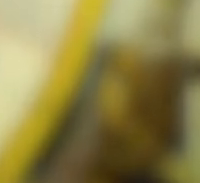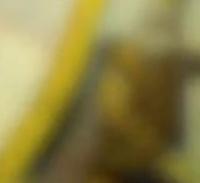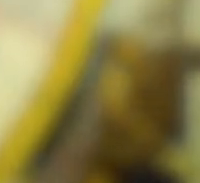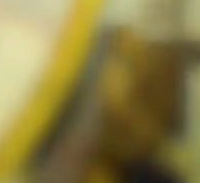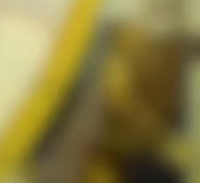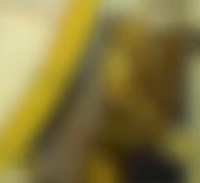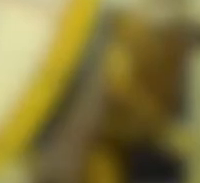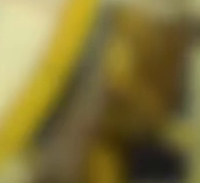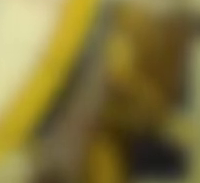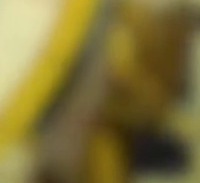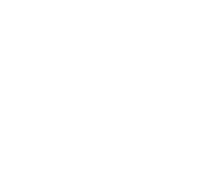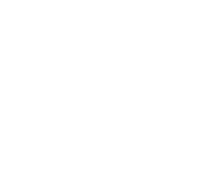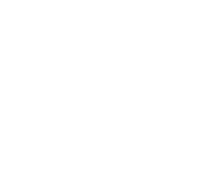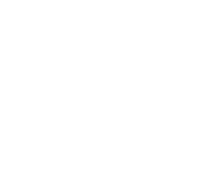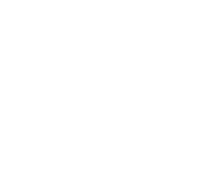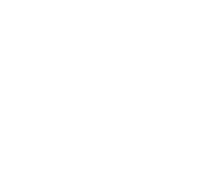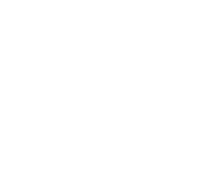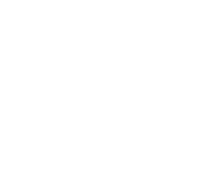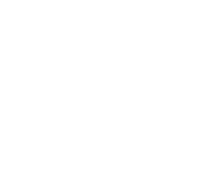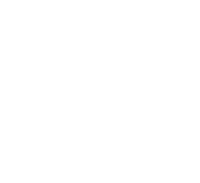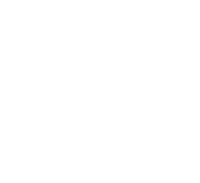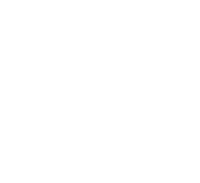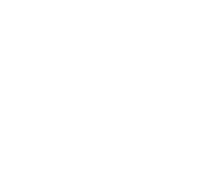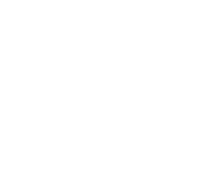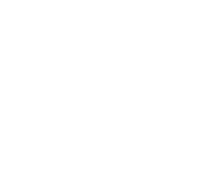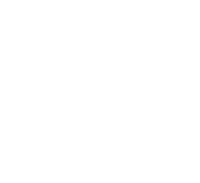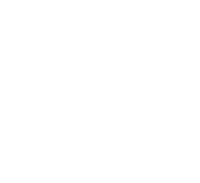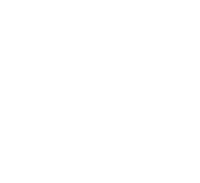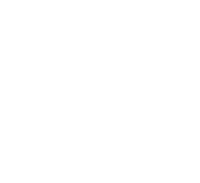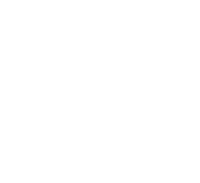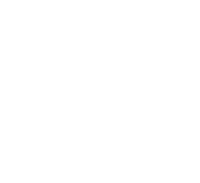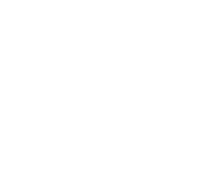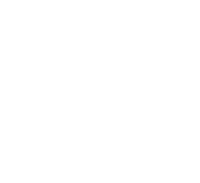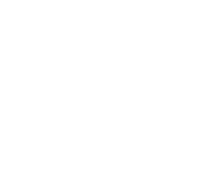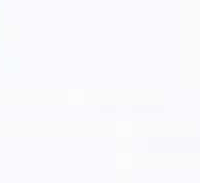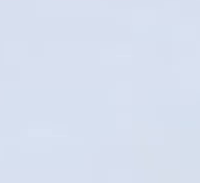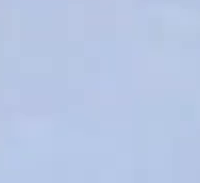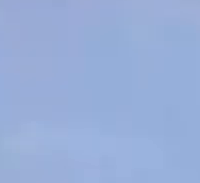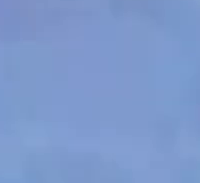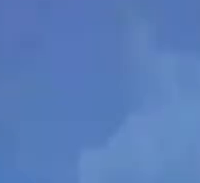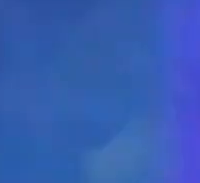12 de octubre, Congreso de la República.